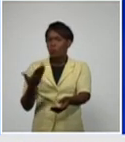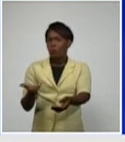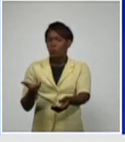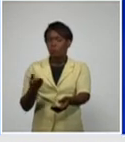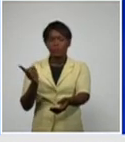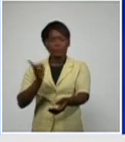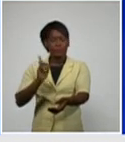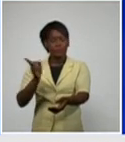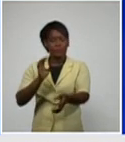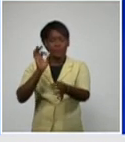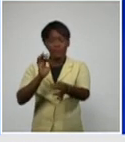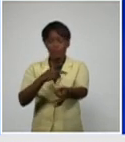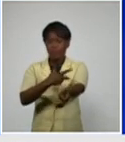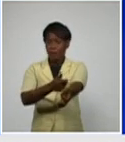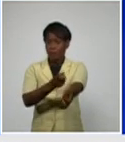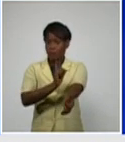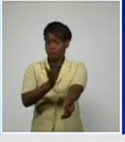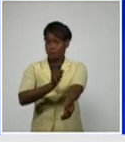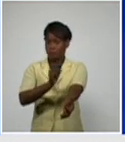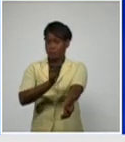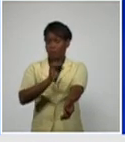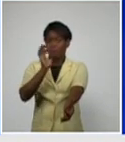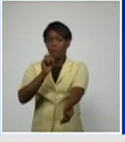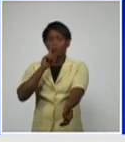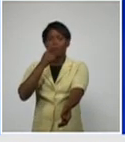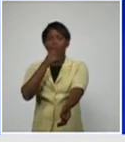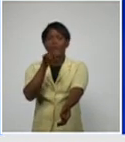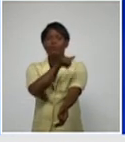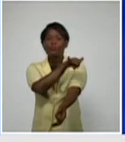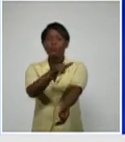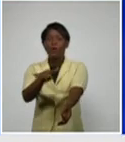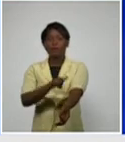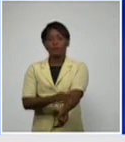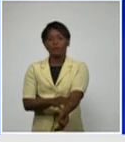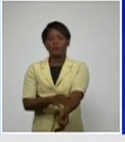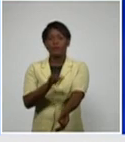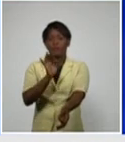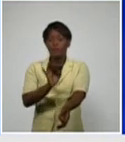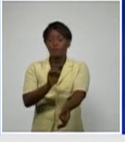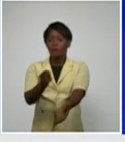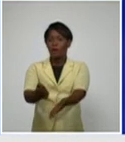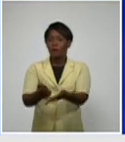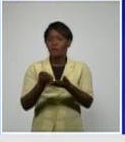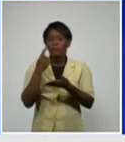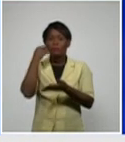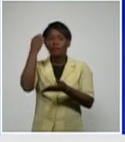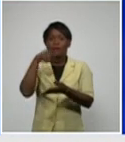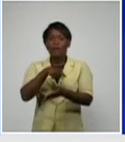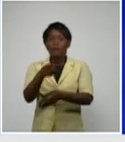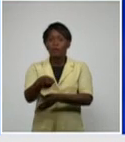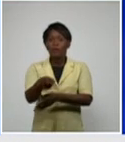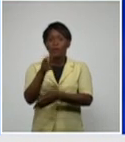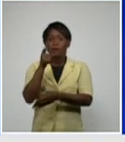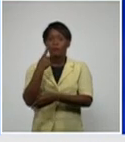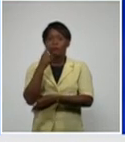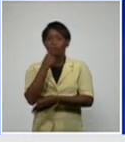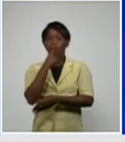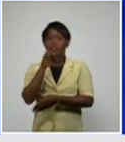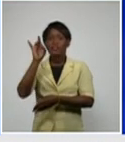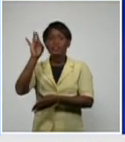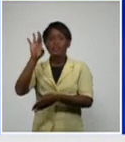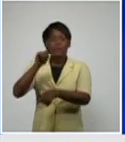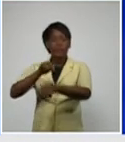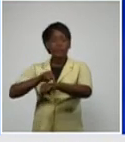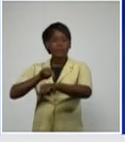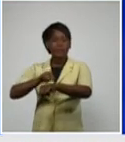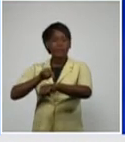que utilizamos una vez, es igual. Además se le llaman diagnósticos rápidos porque se da en 15 minutos, tú tienes